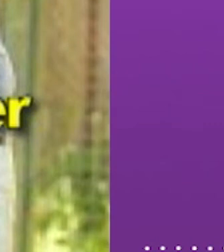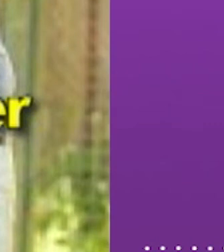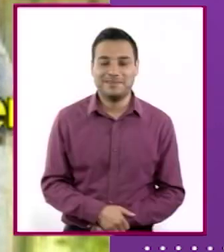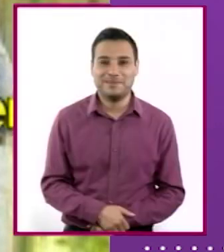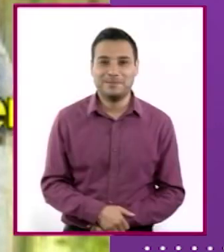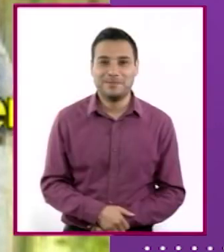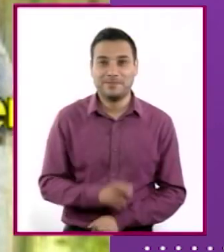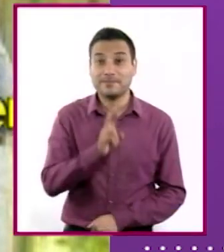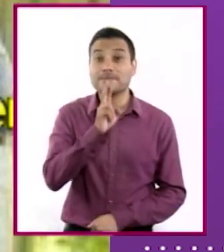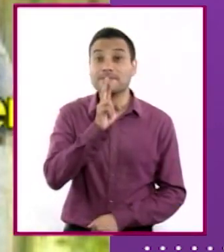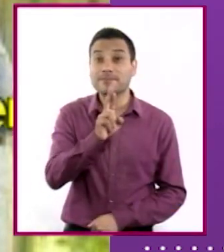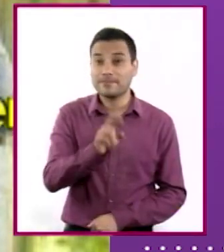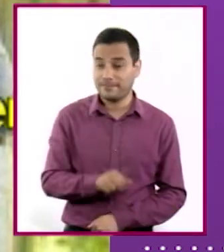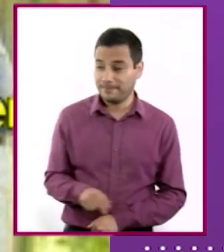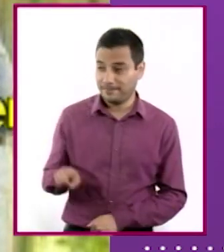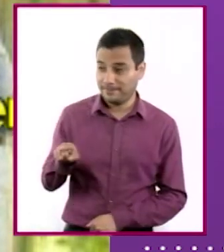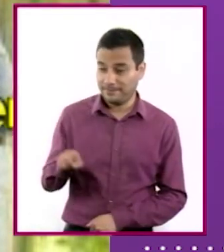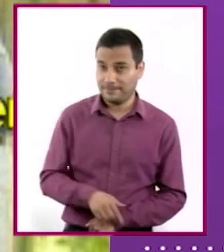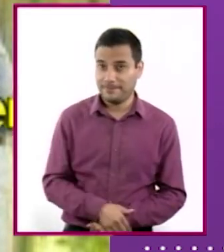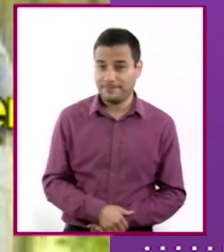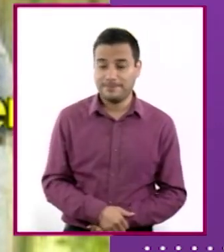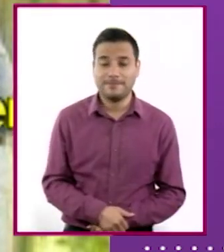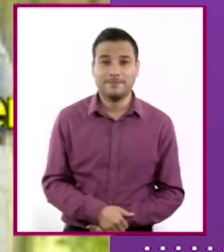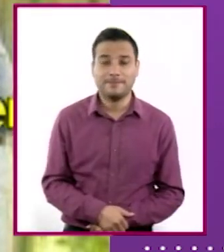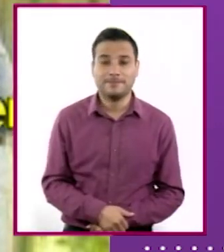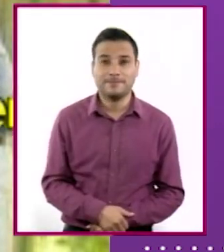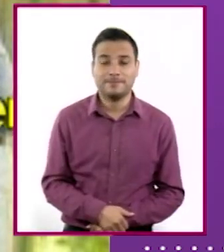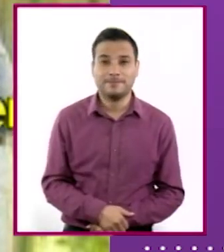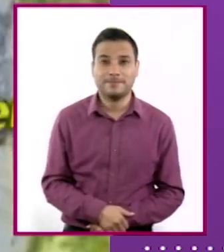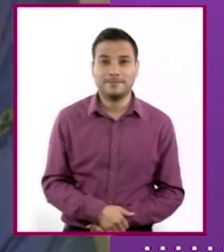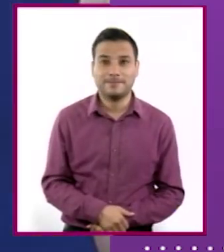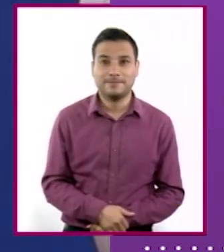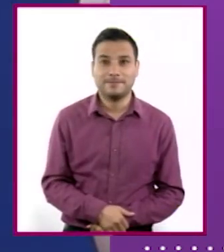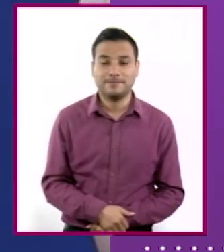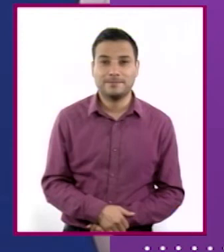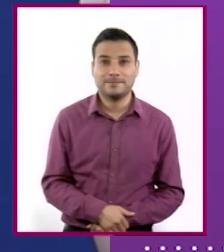La respuesta es after that.